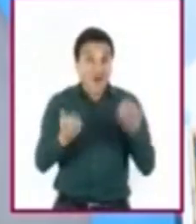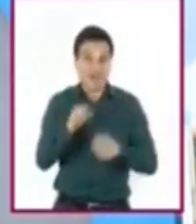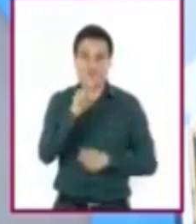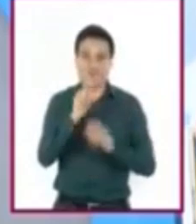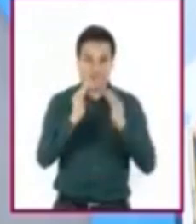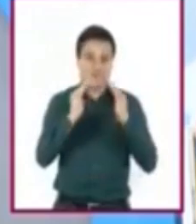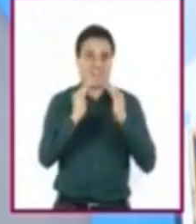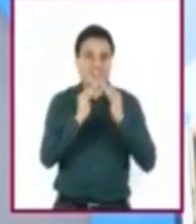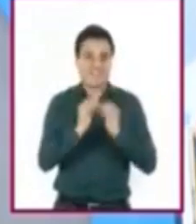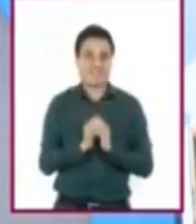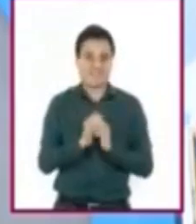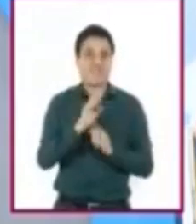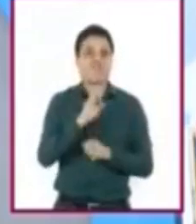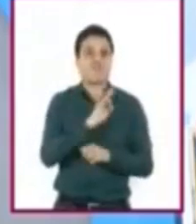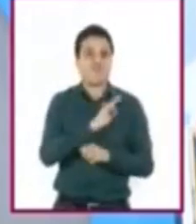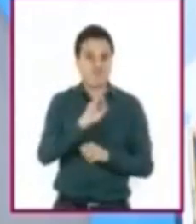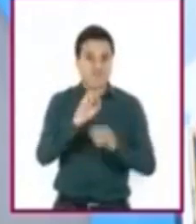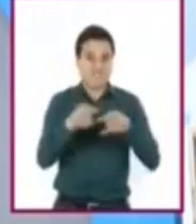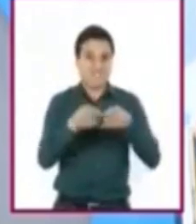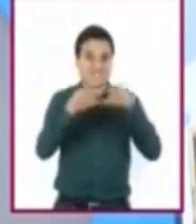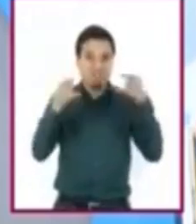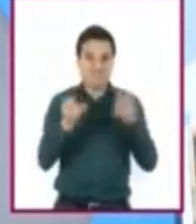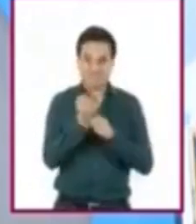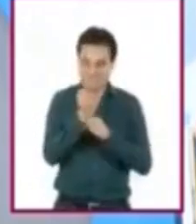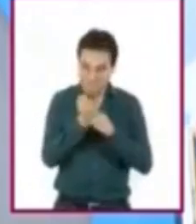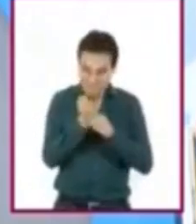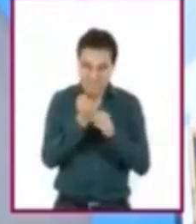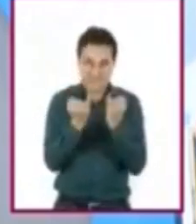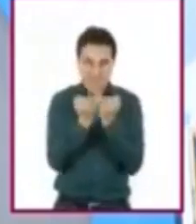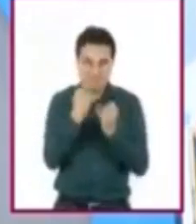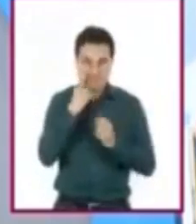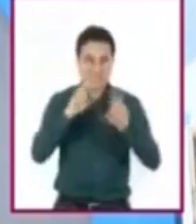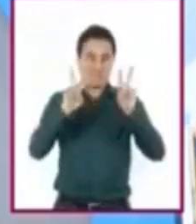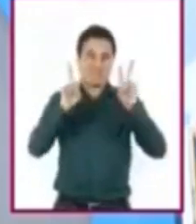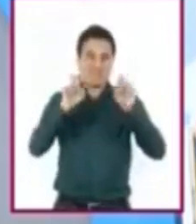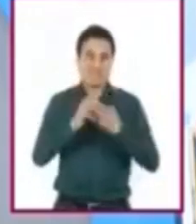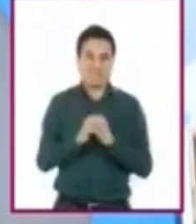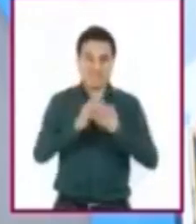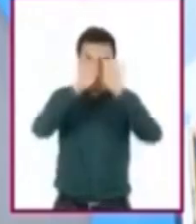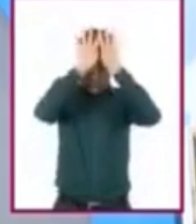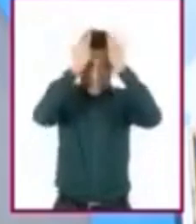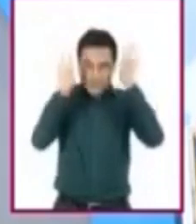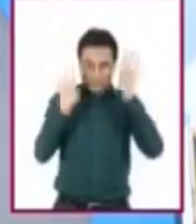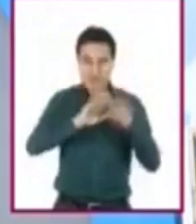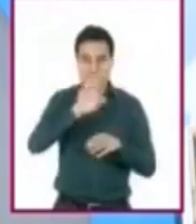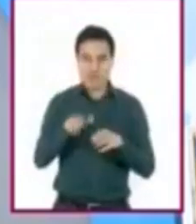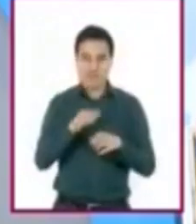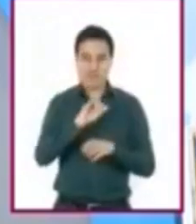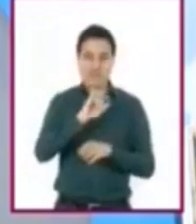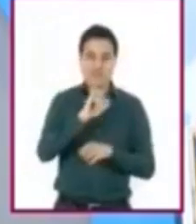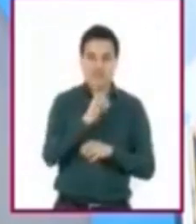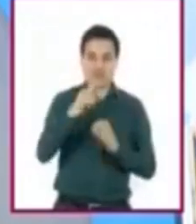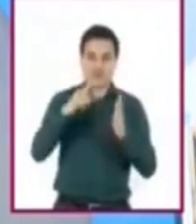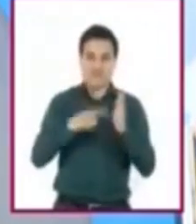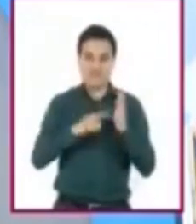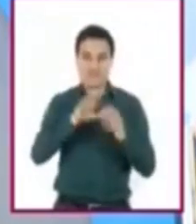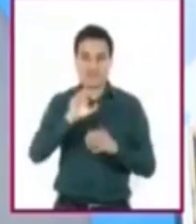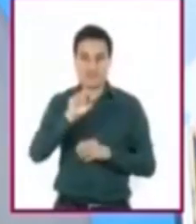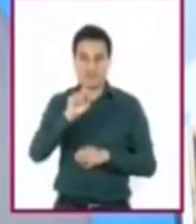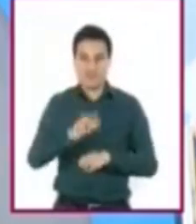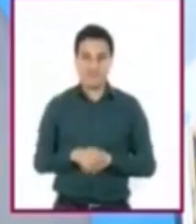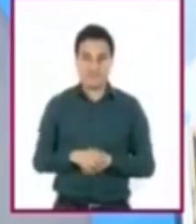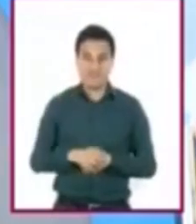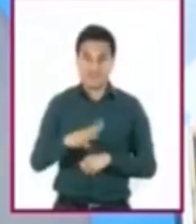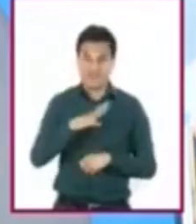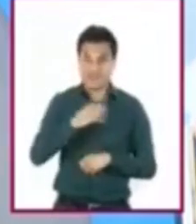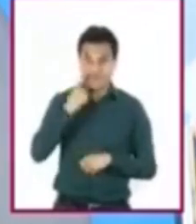se acerquen a la labor del historiador. Utilizaremos la muerte de Moctezuma en junio de 1520. En pantalla aparecerán diversas